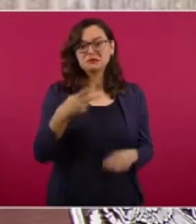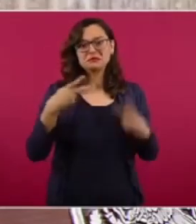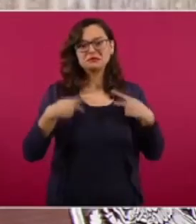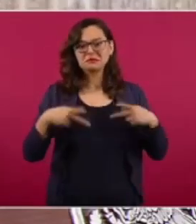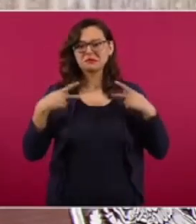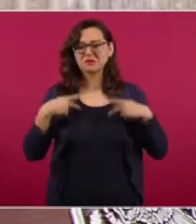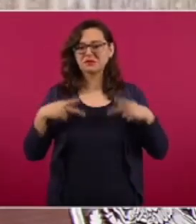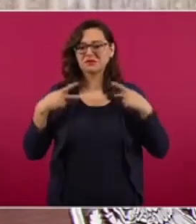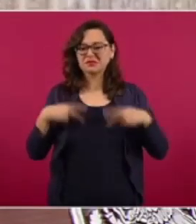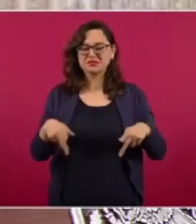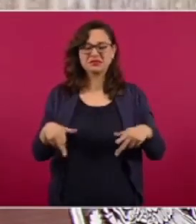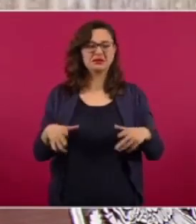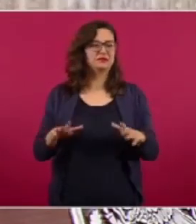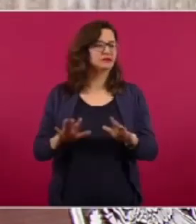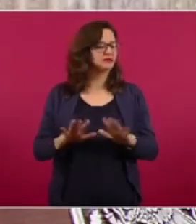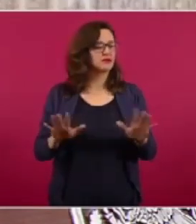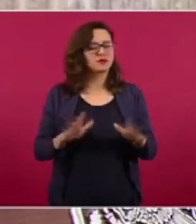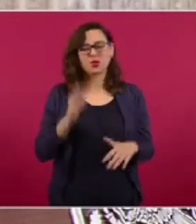antimigrantes,